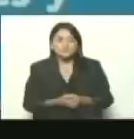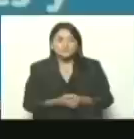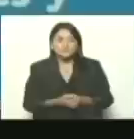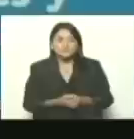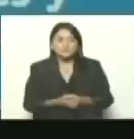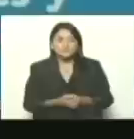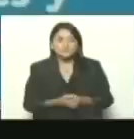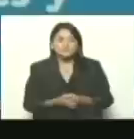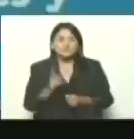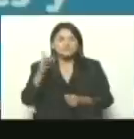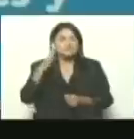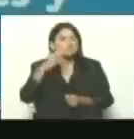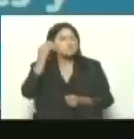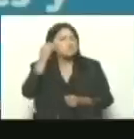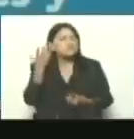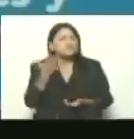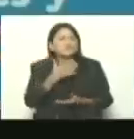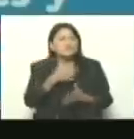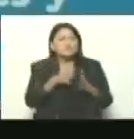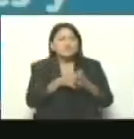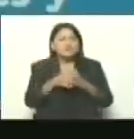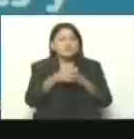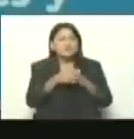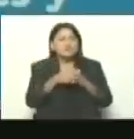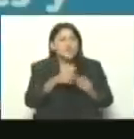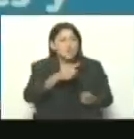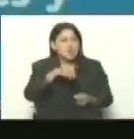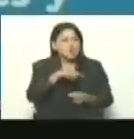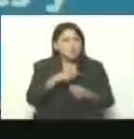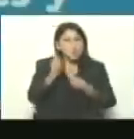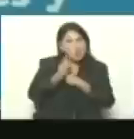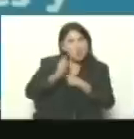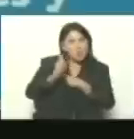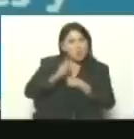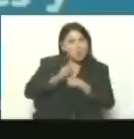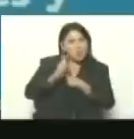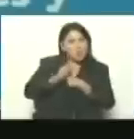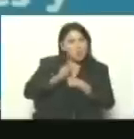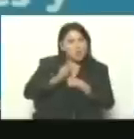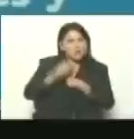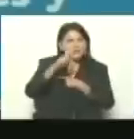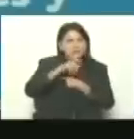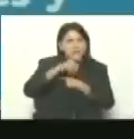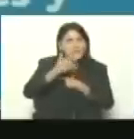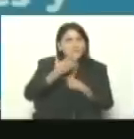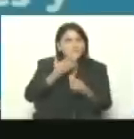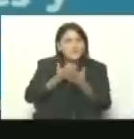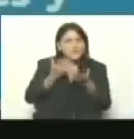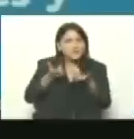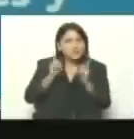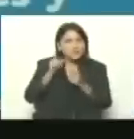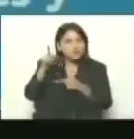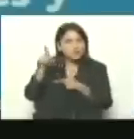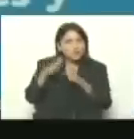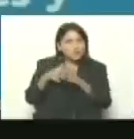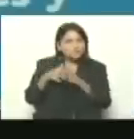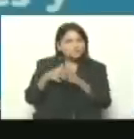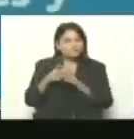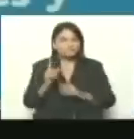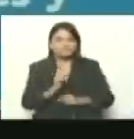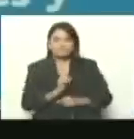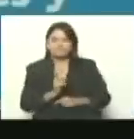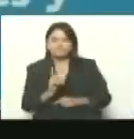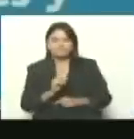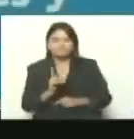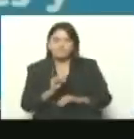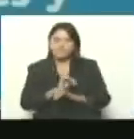se creen los gringos? ¿Que Venezuela es una colonia gringa? ¿Que necesita sus licencias y sus permisos? No. Basta